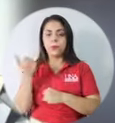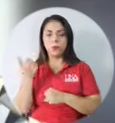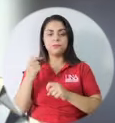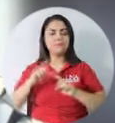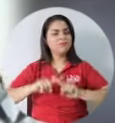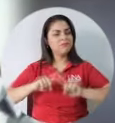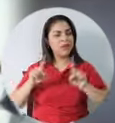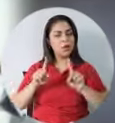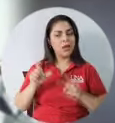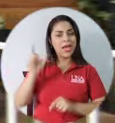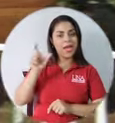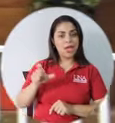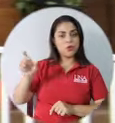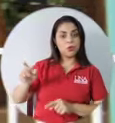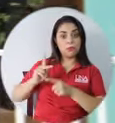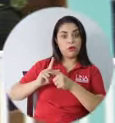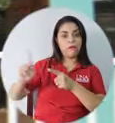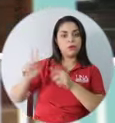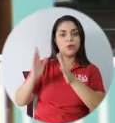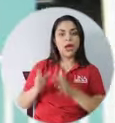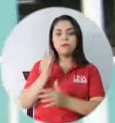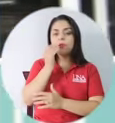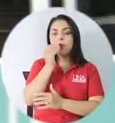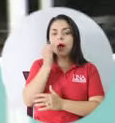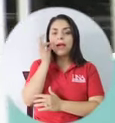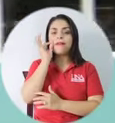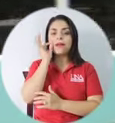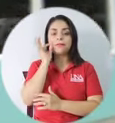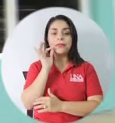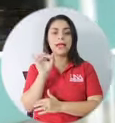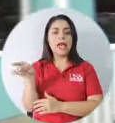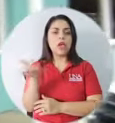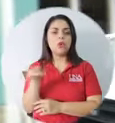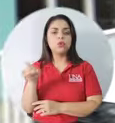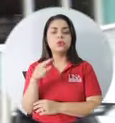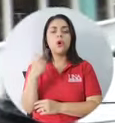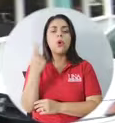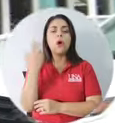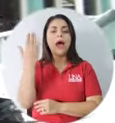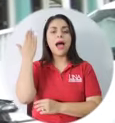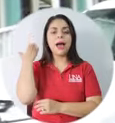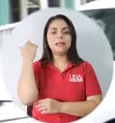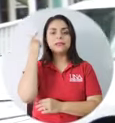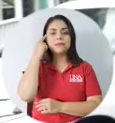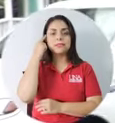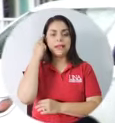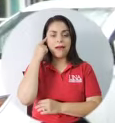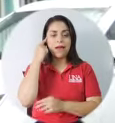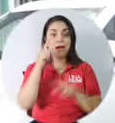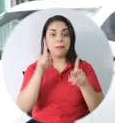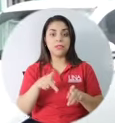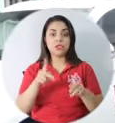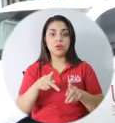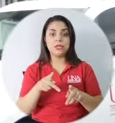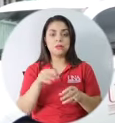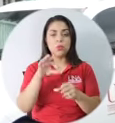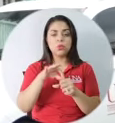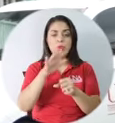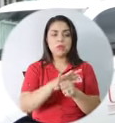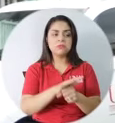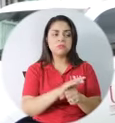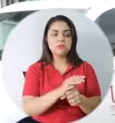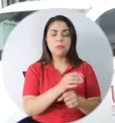mejor. Pero los baristas también se ven acompañados de algo que antes solo existía para los vinicultores. En el caso de café,